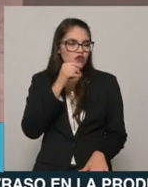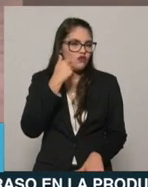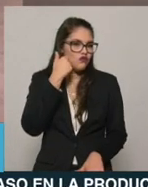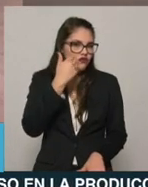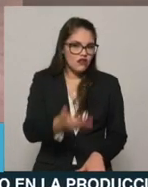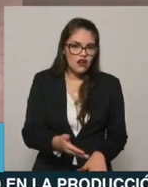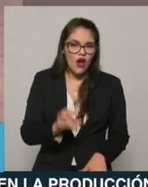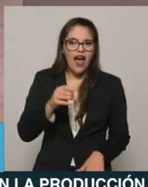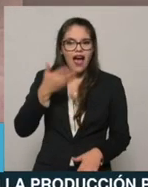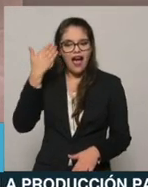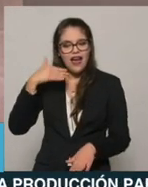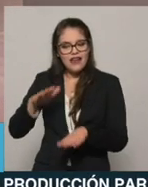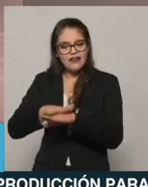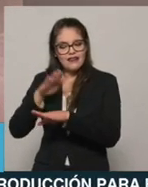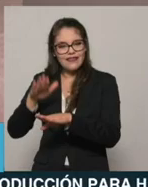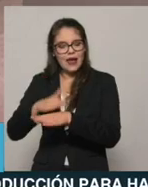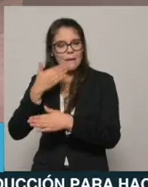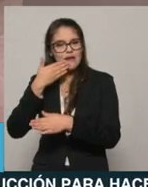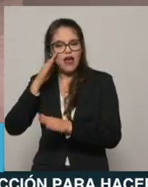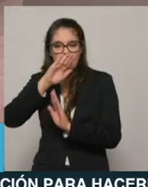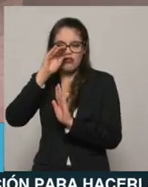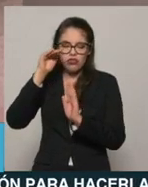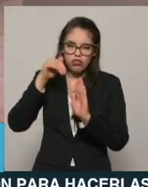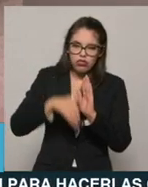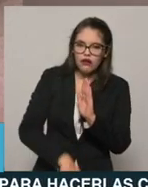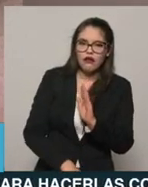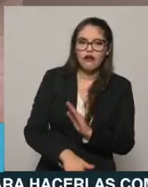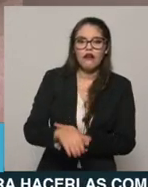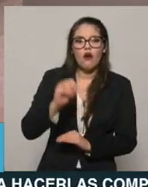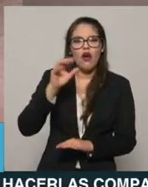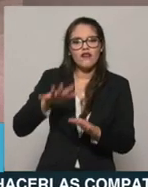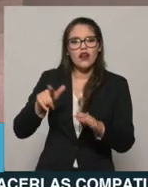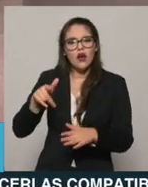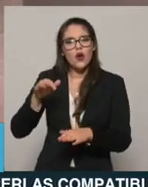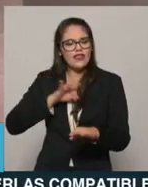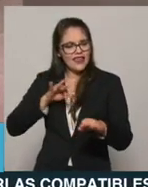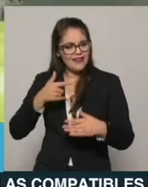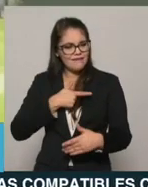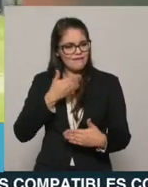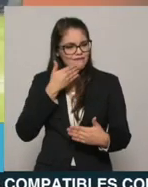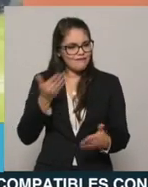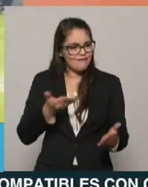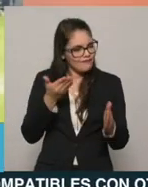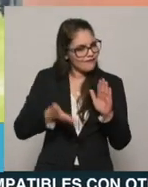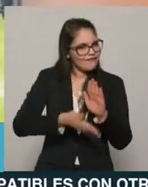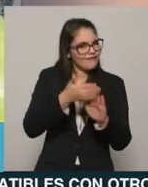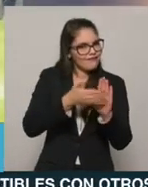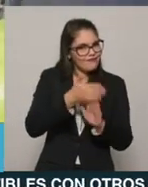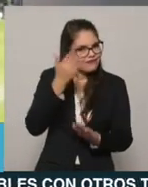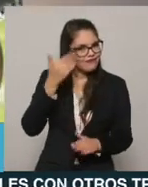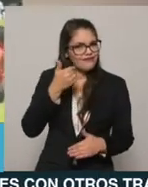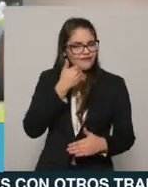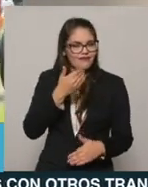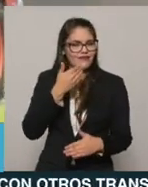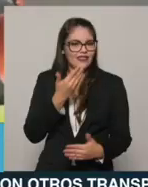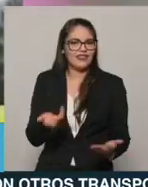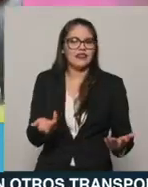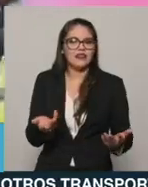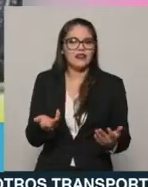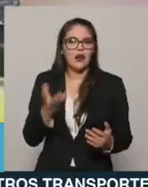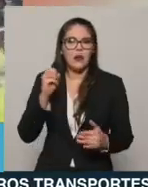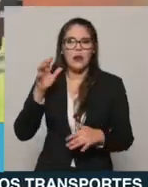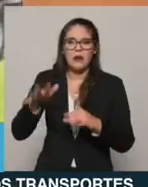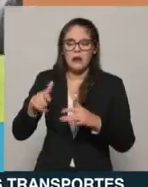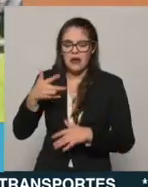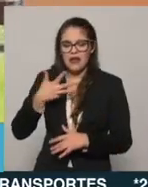buenas calificaciones tiene un bajón de calificaciones muy fuerte, o le gustaba mucho ir al trabajo y ya no está rindiendo en el trabajo, si